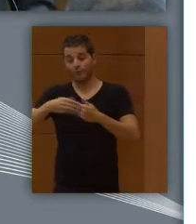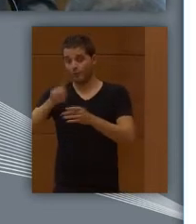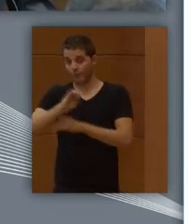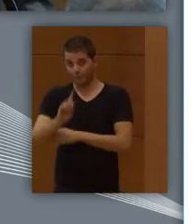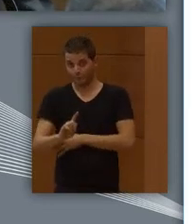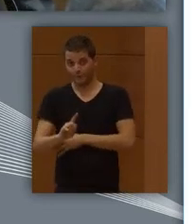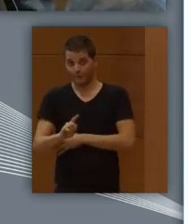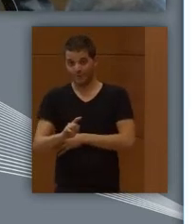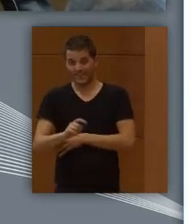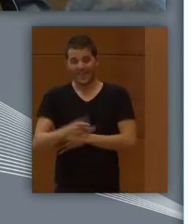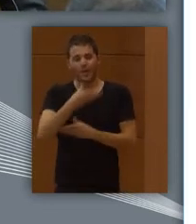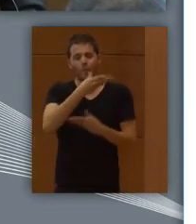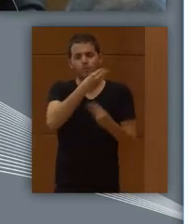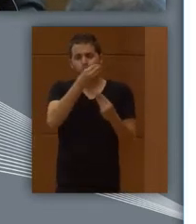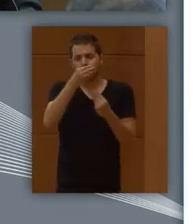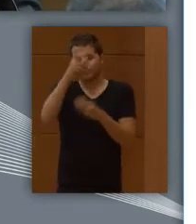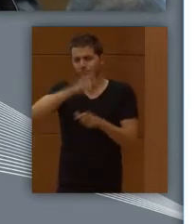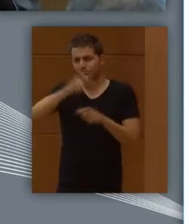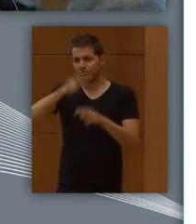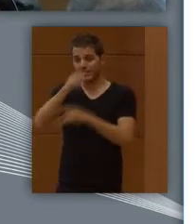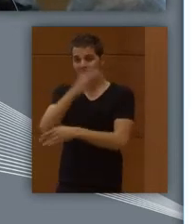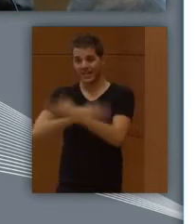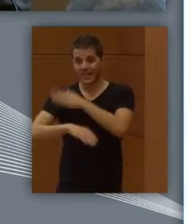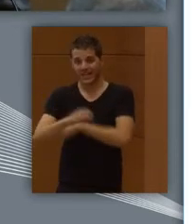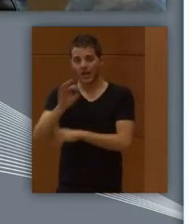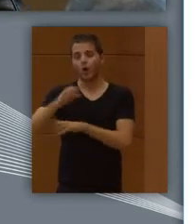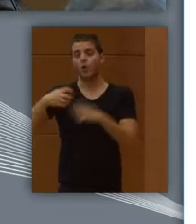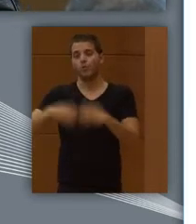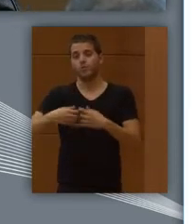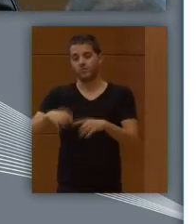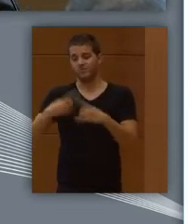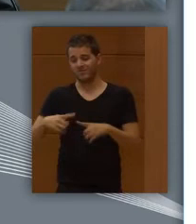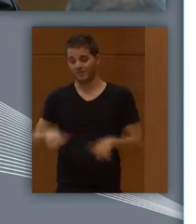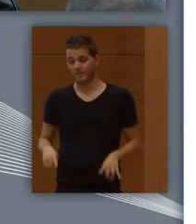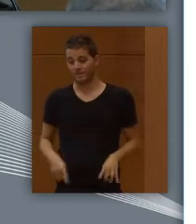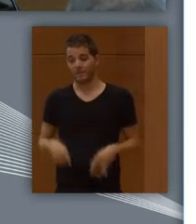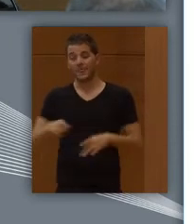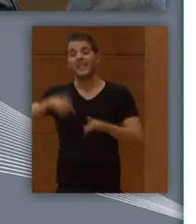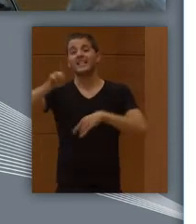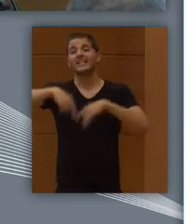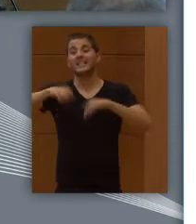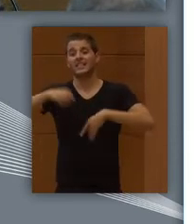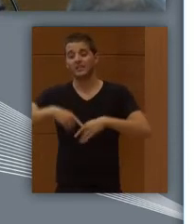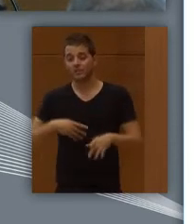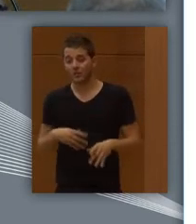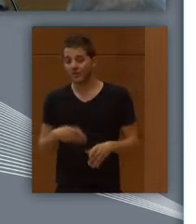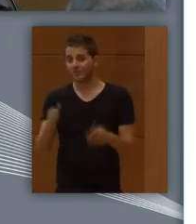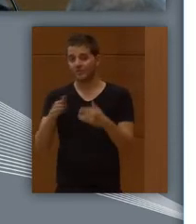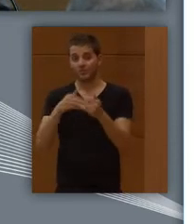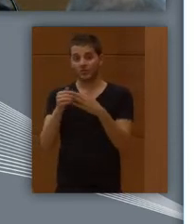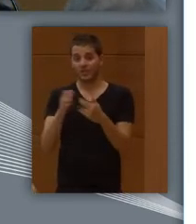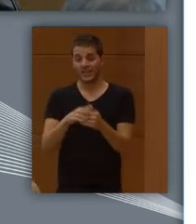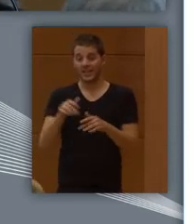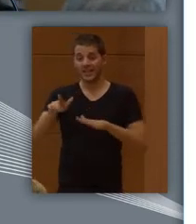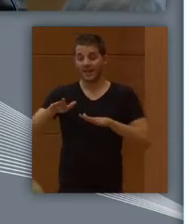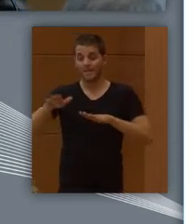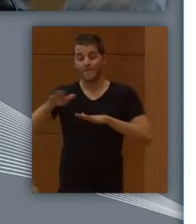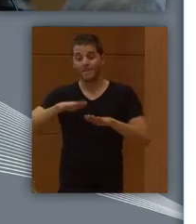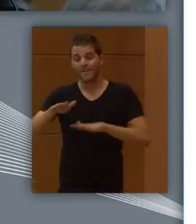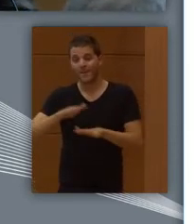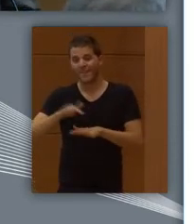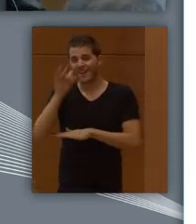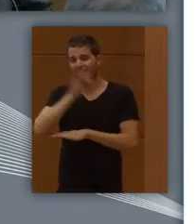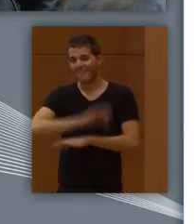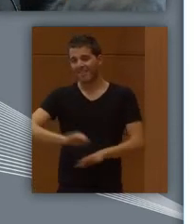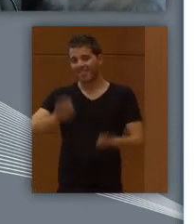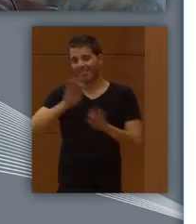hay muchas personas con discapacidad o con diversidad funcional que no están usando el transporte, que no se están moviendo todavía. Todavía no se